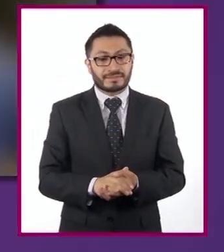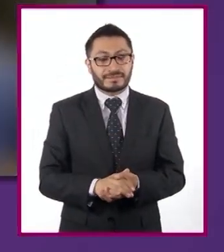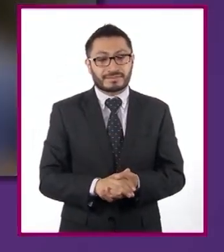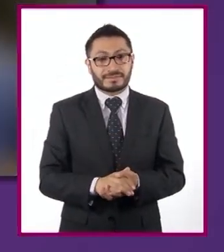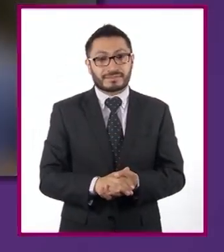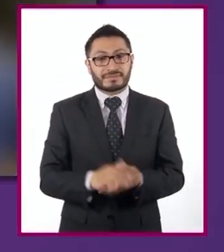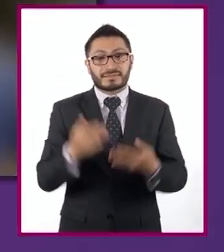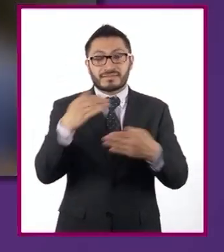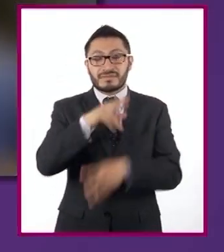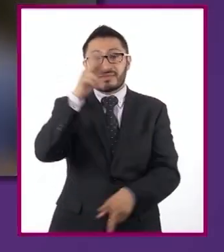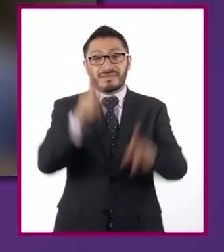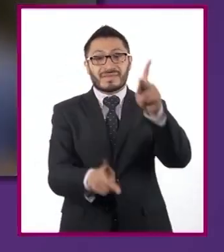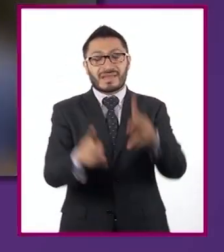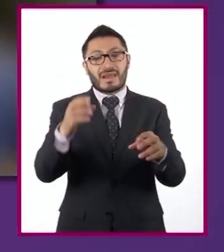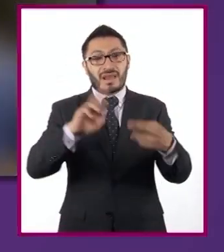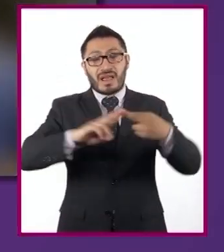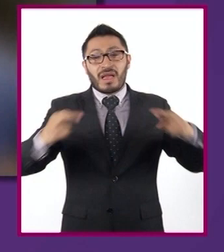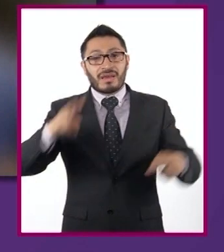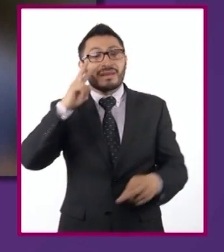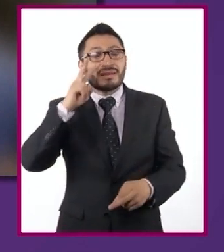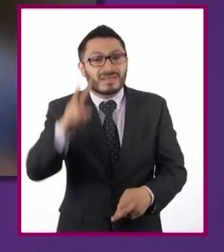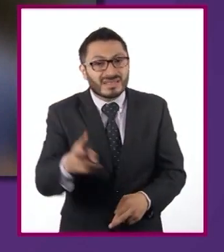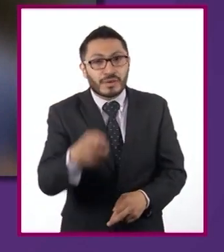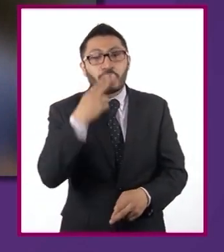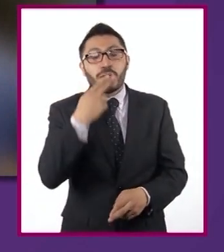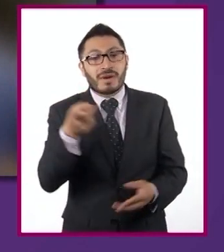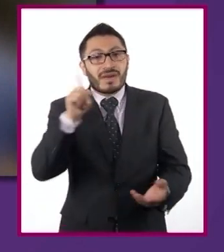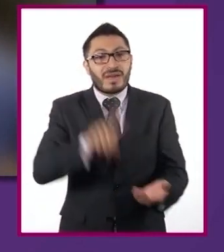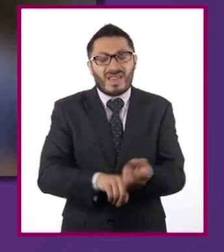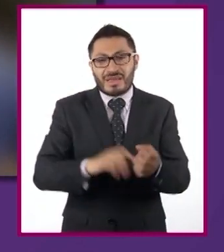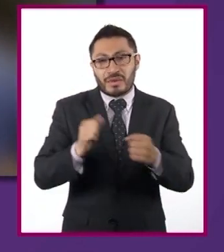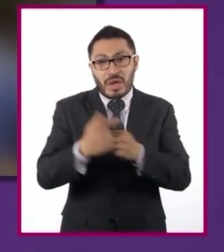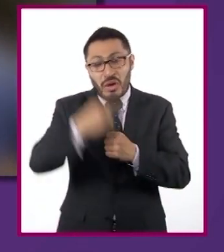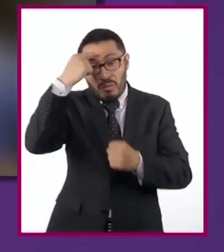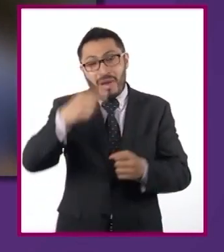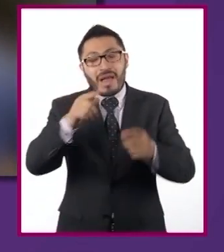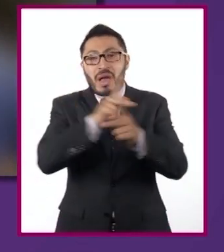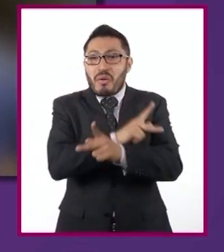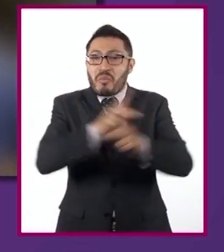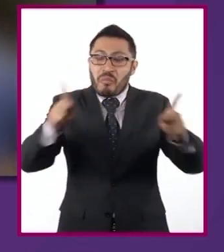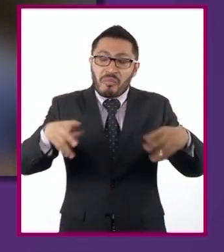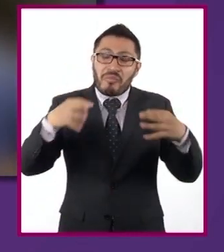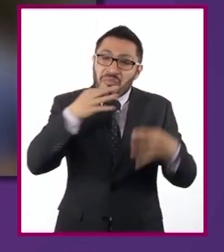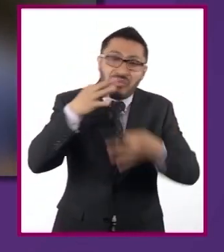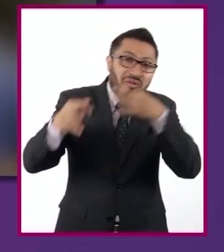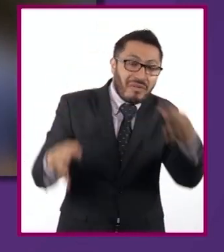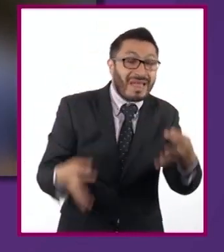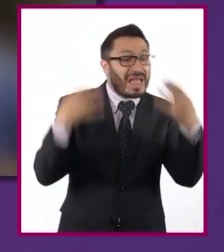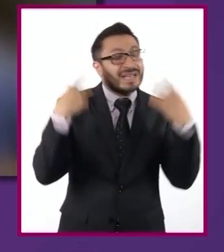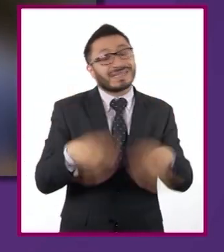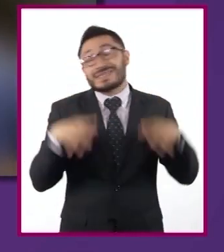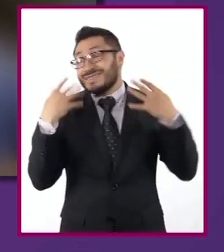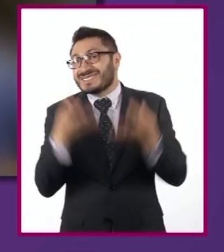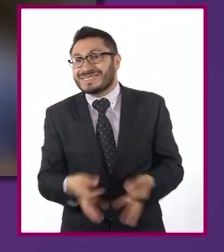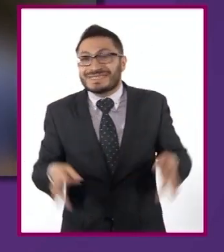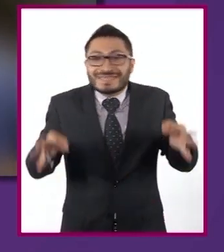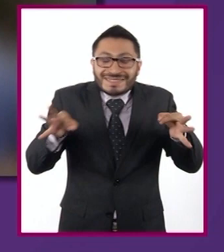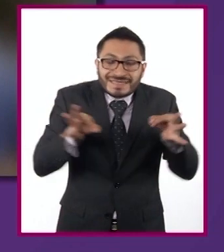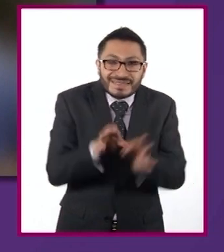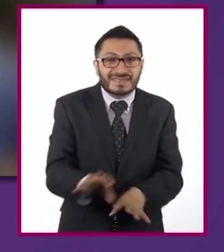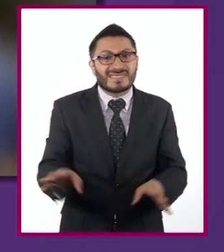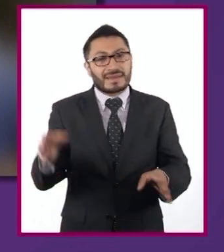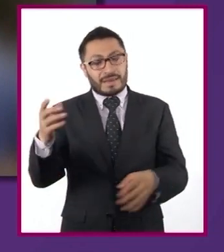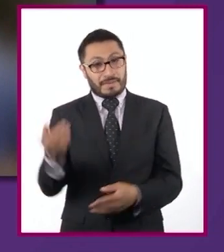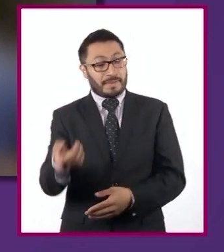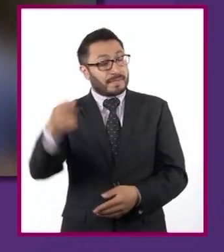Para hablar de los recursos visuales que se utilizarán en una composición para la publicidad, es importantísimo que